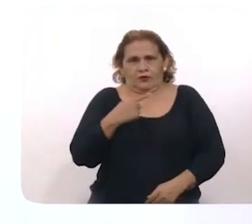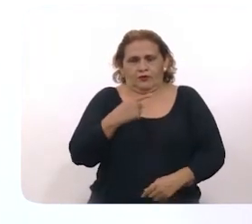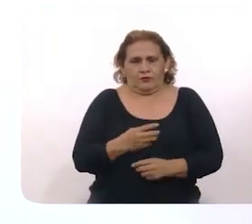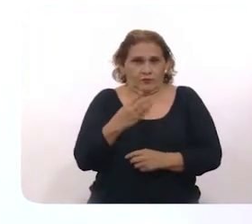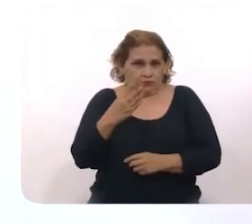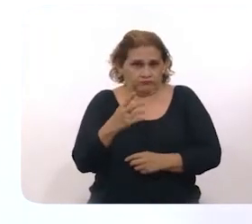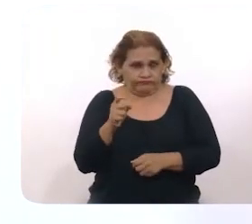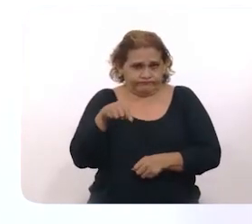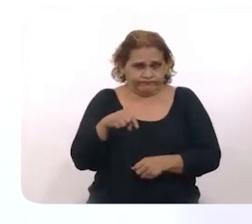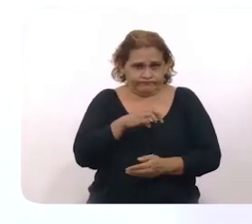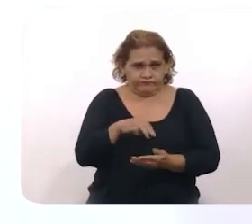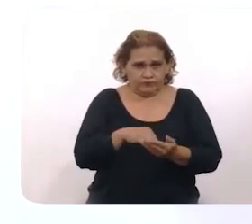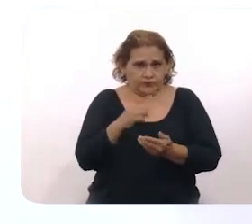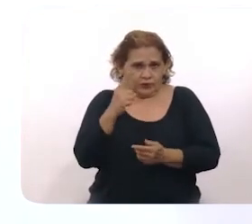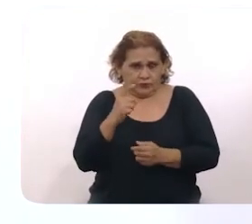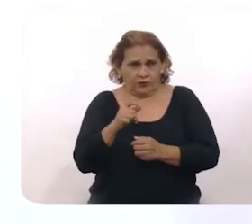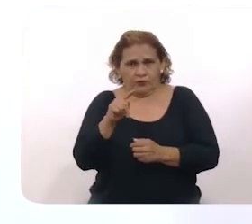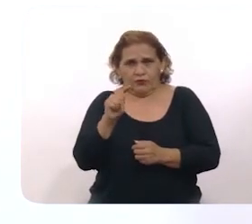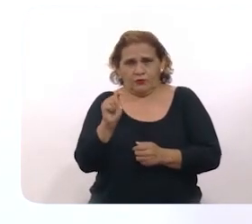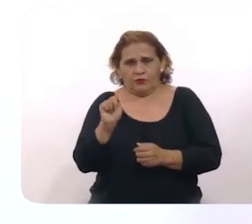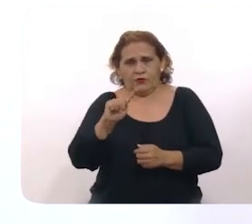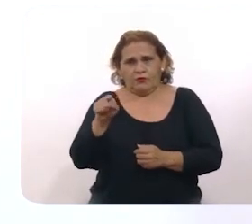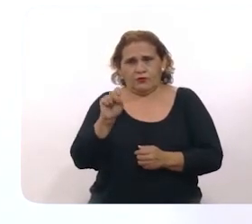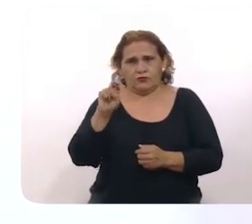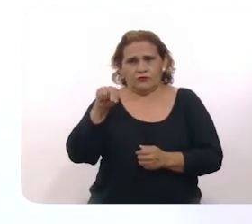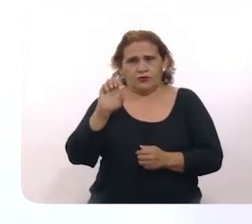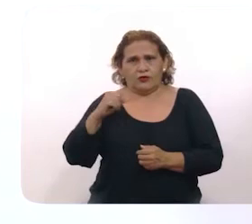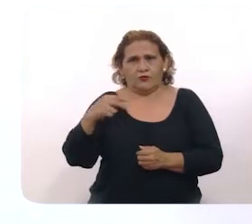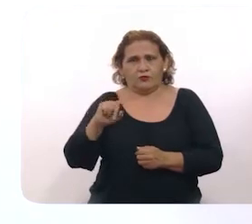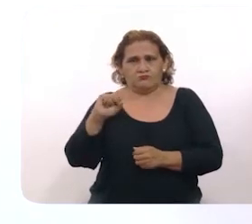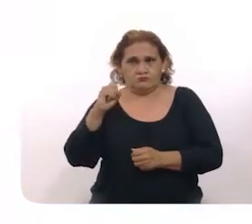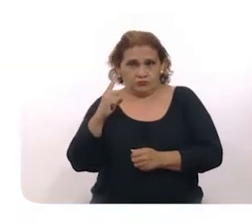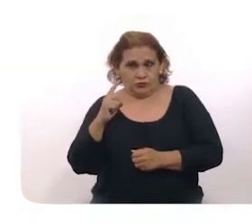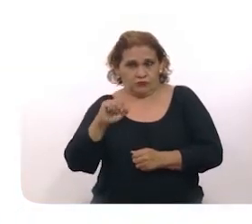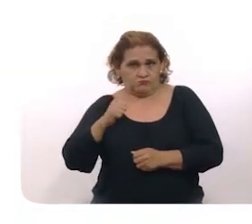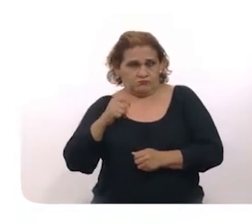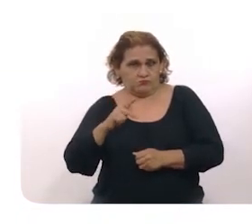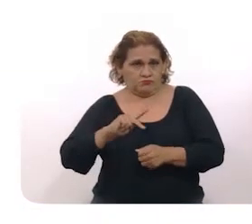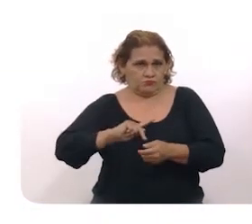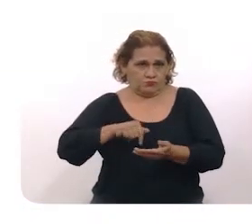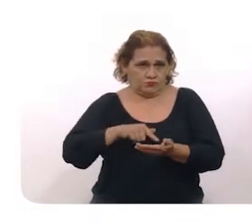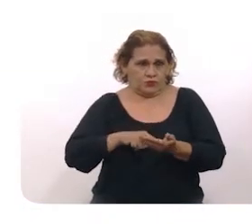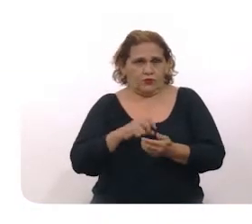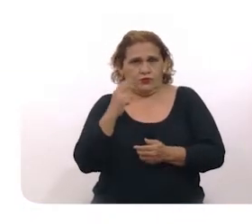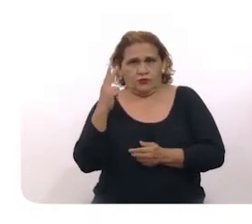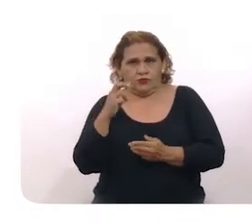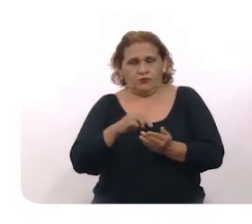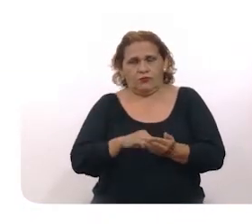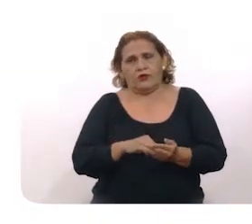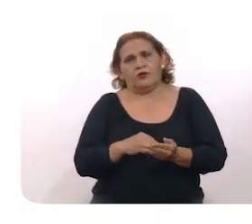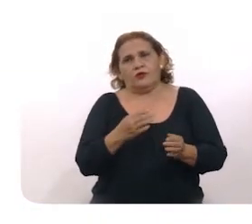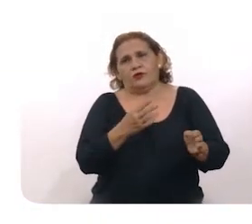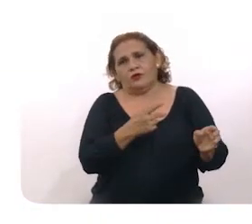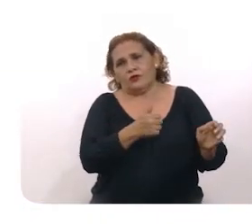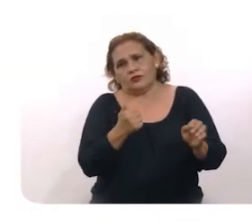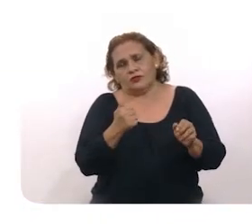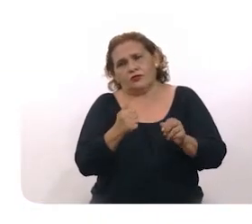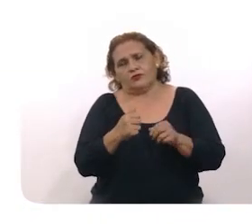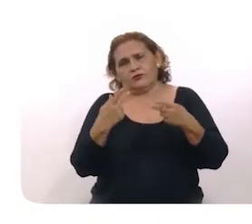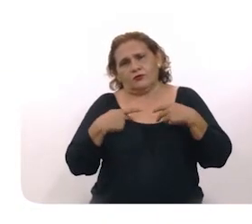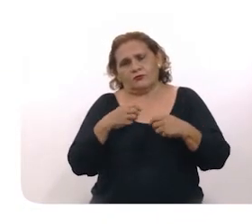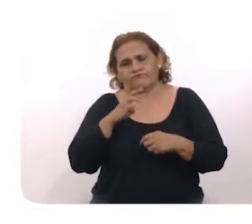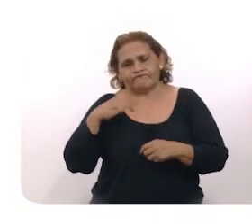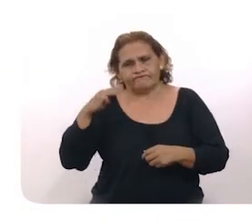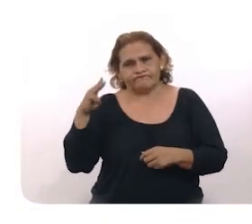Cuatro residían en Mérida, uno en Soncawich y uno era foráneo. En total, son 2,699 las personas